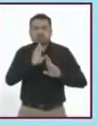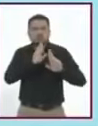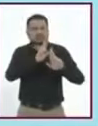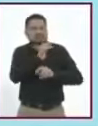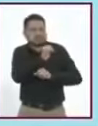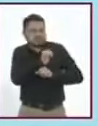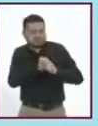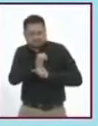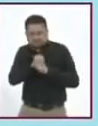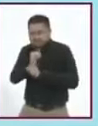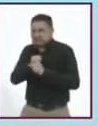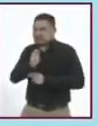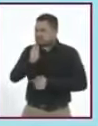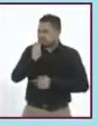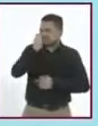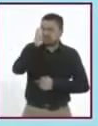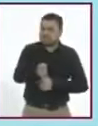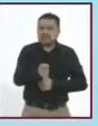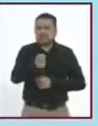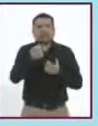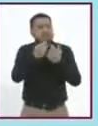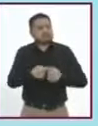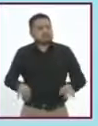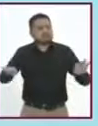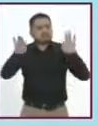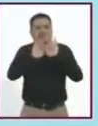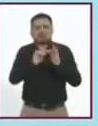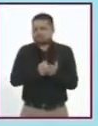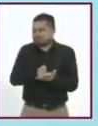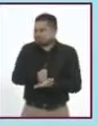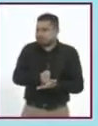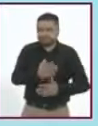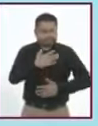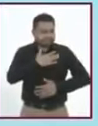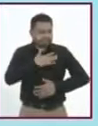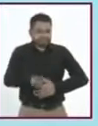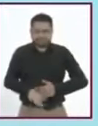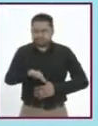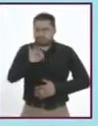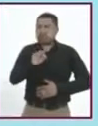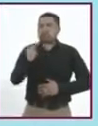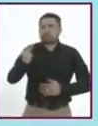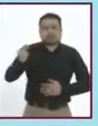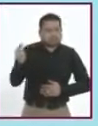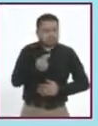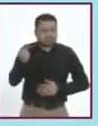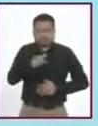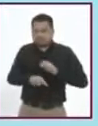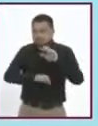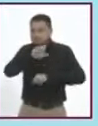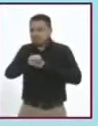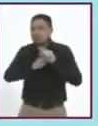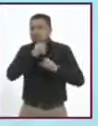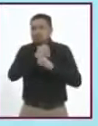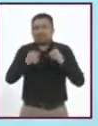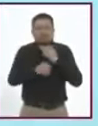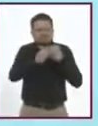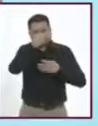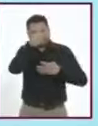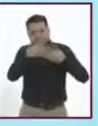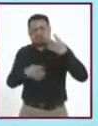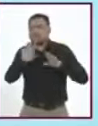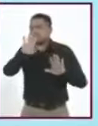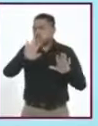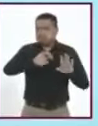una investigación significa una importante toma de decisión, pues se requiere considerar varios aspectos.